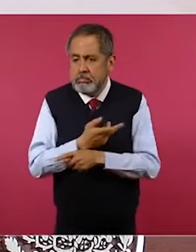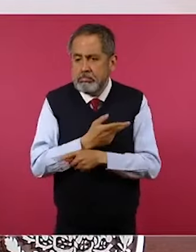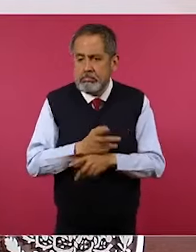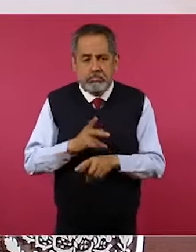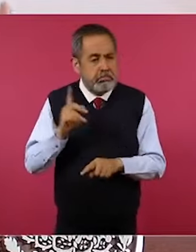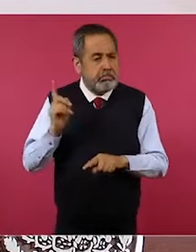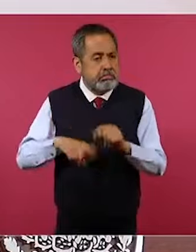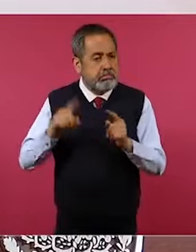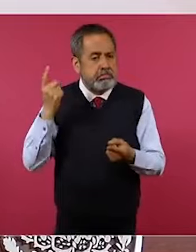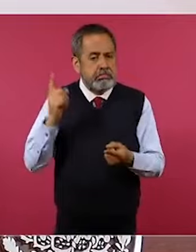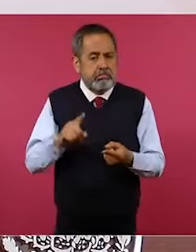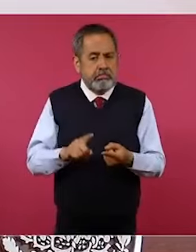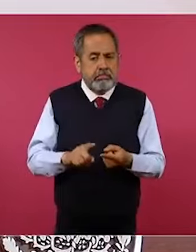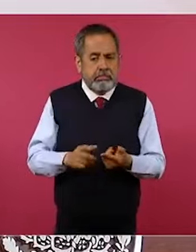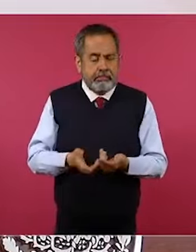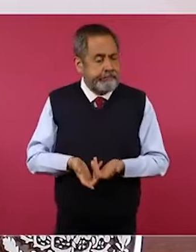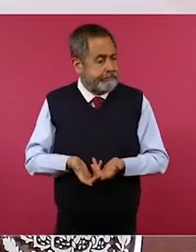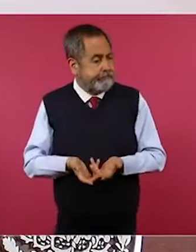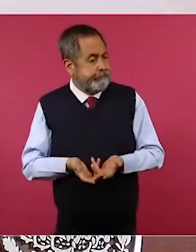nada más que no han informado